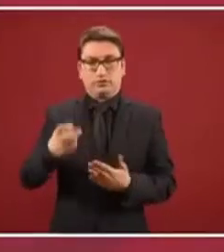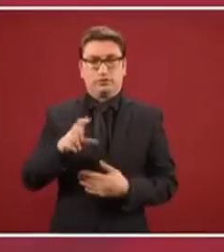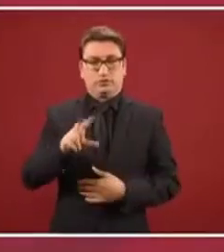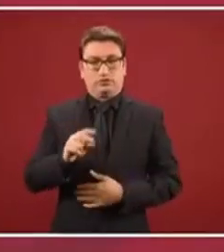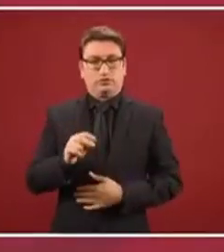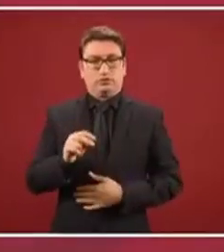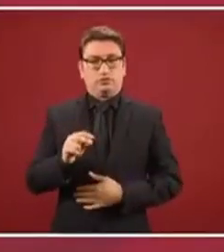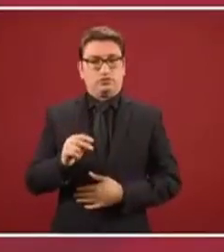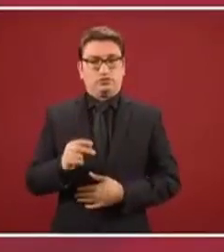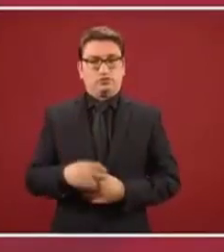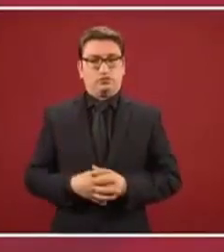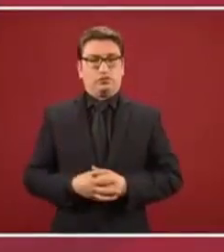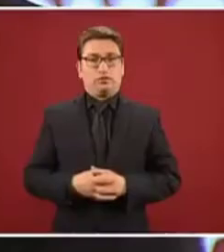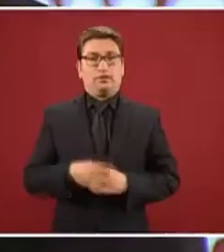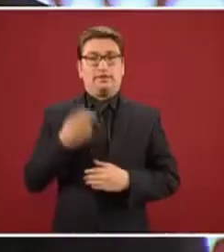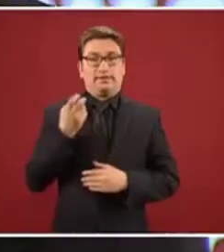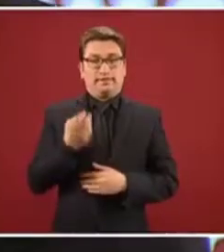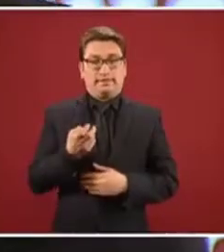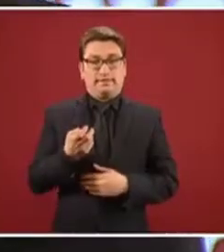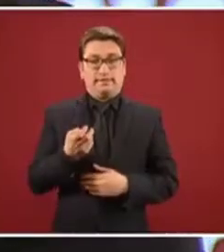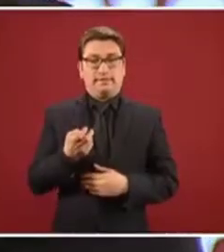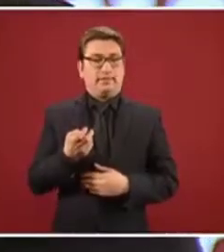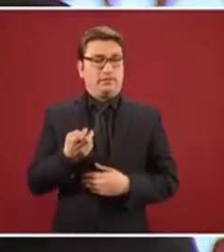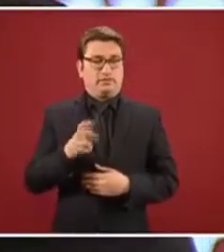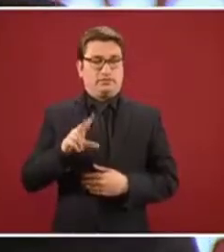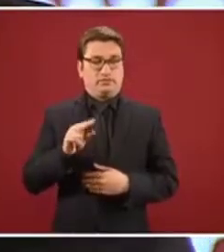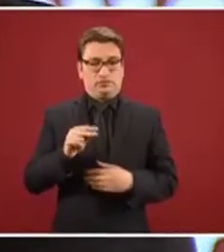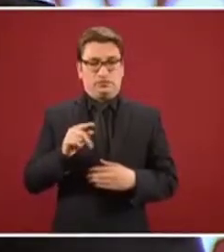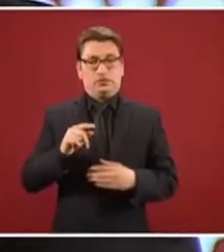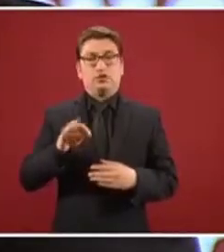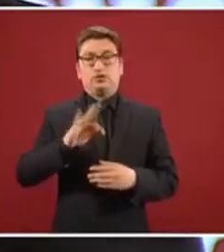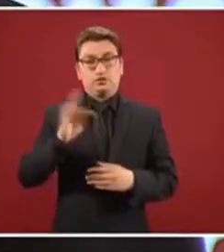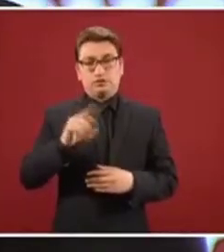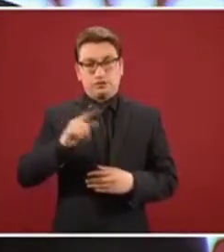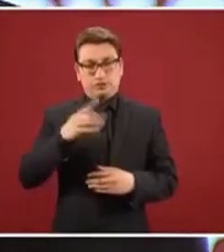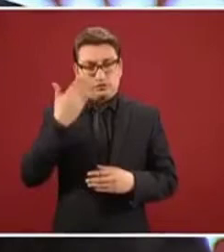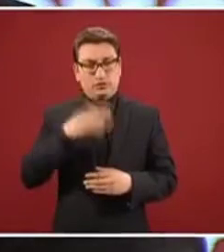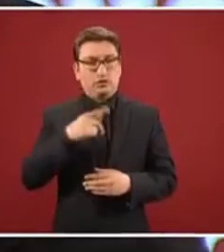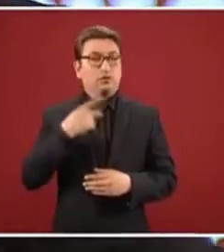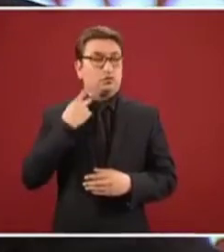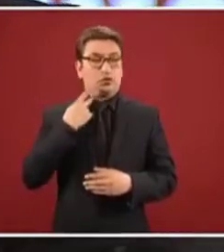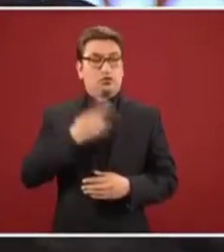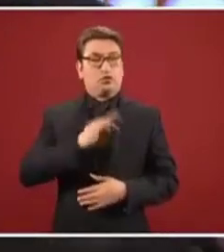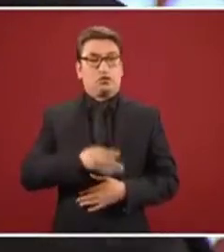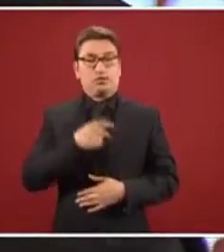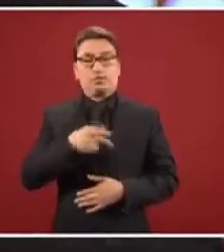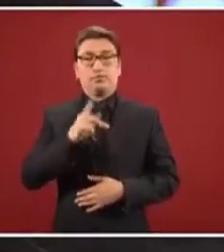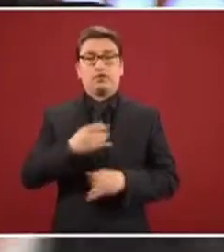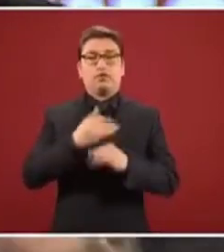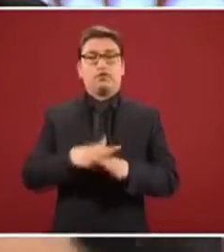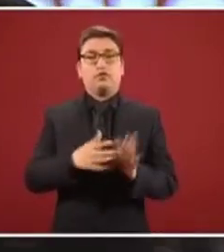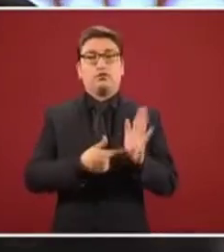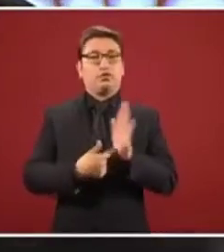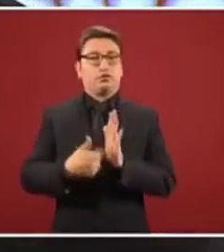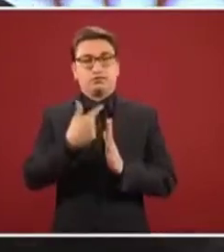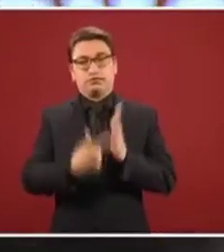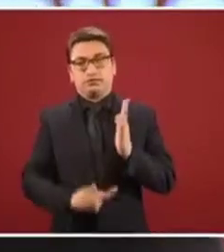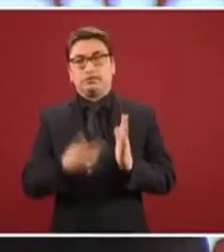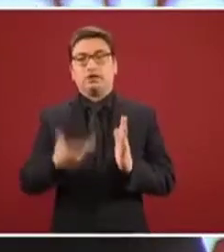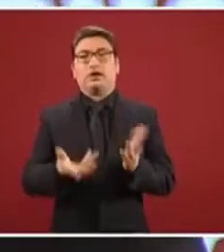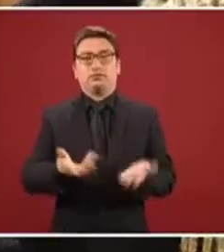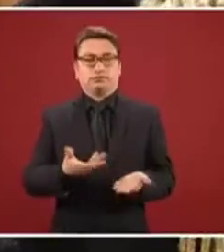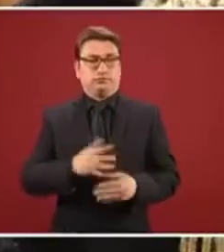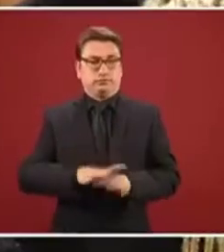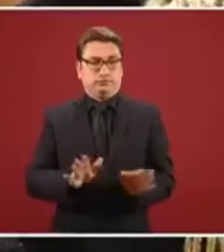compañero. Entonces, a lo mejor no estás de acuerdo con la política que estás siguiendo, pero yo lo que te estoy dando son los elementos objetivos de dónde